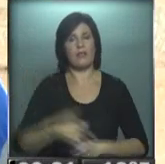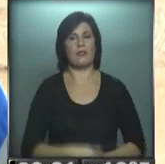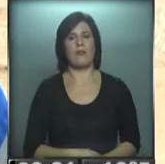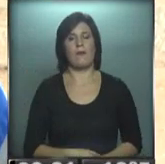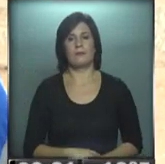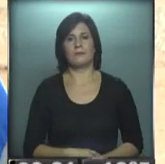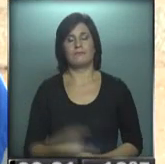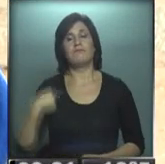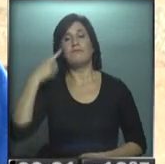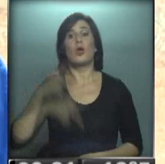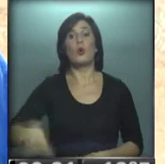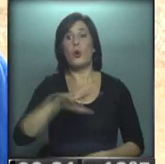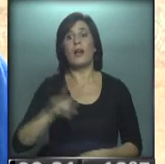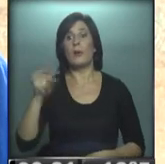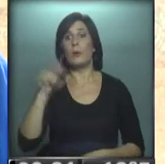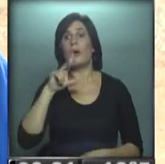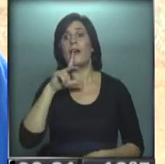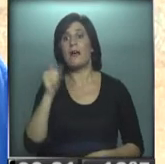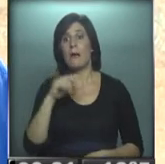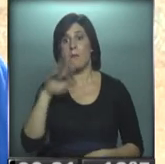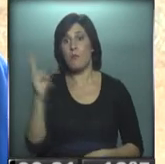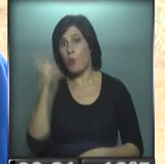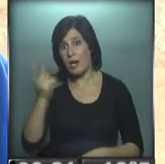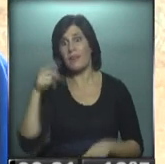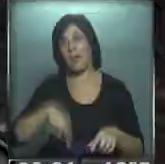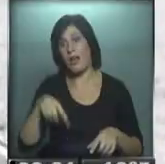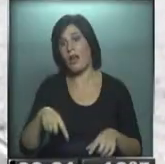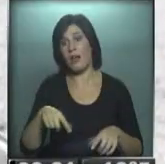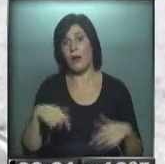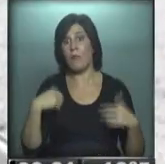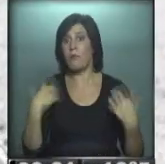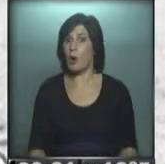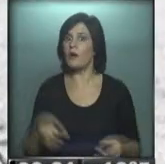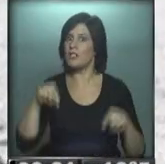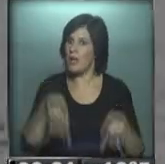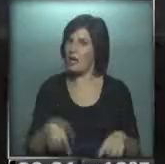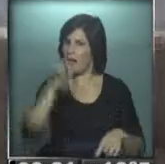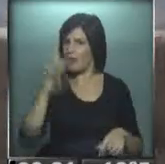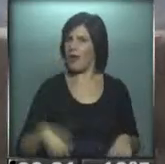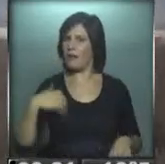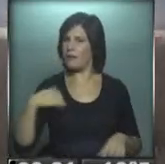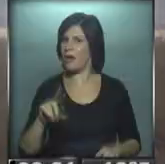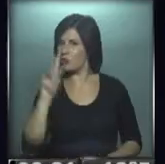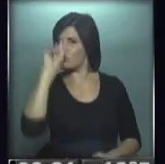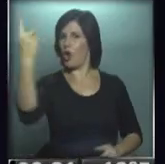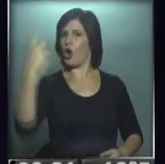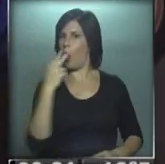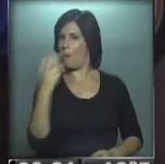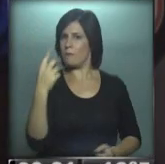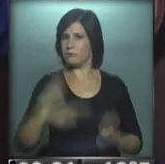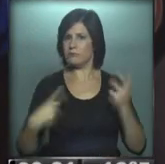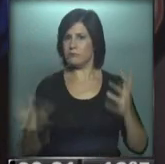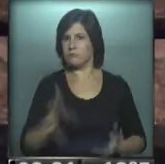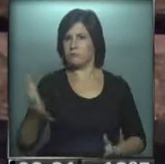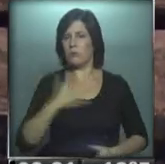Creo que Vaca Muerta es la oportunidad que tenemos para obtener la soberanía energética y YPF